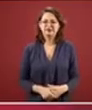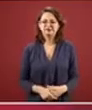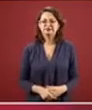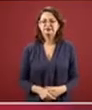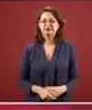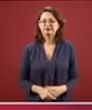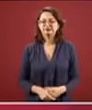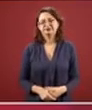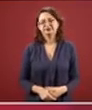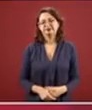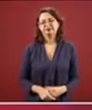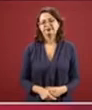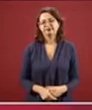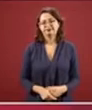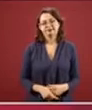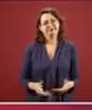O sea,